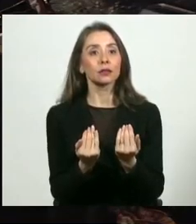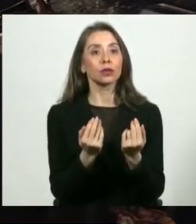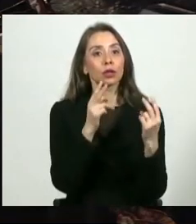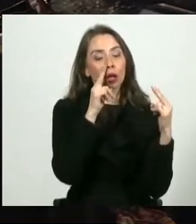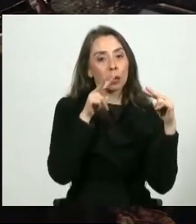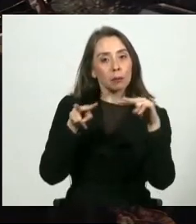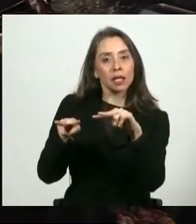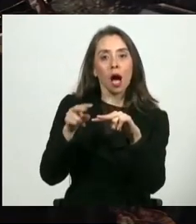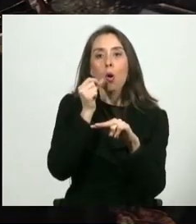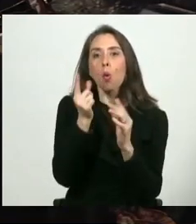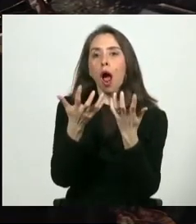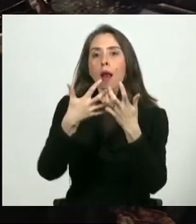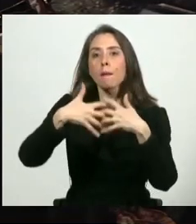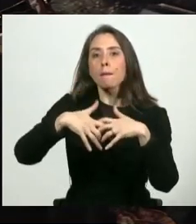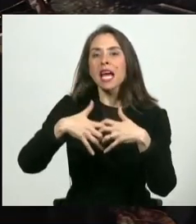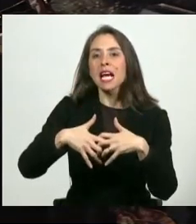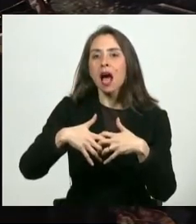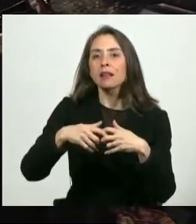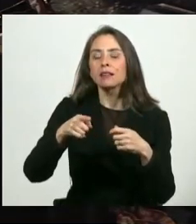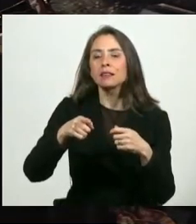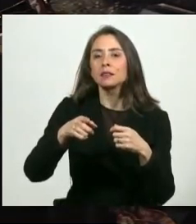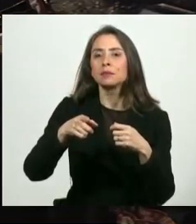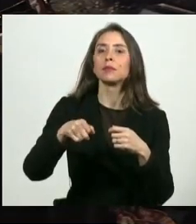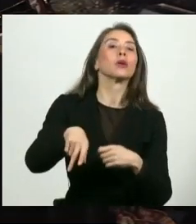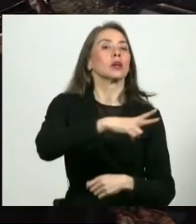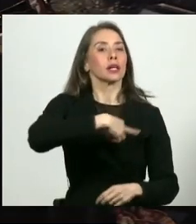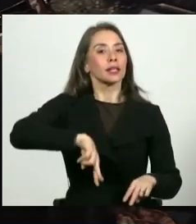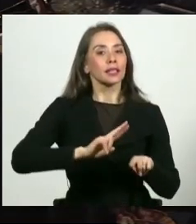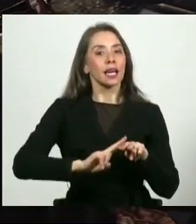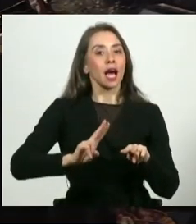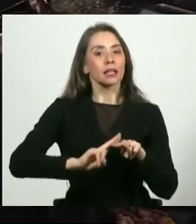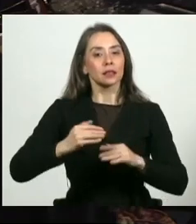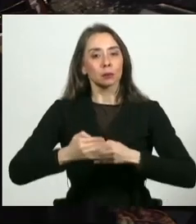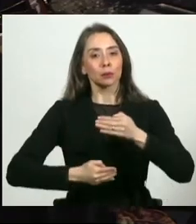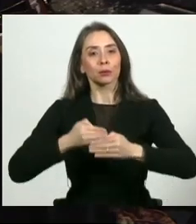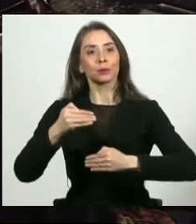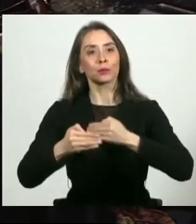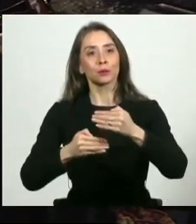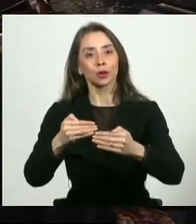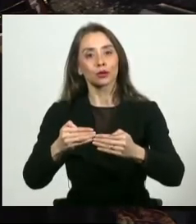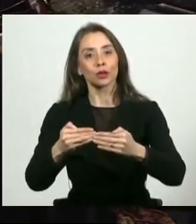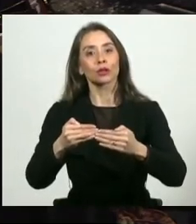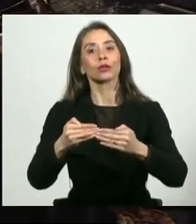los mecanismos, en cómo hoy día nosotros estamos generando estos procesos